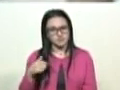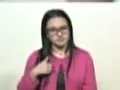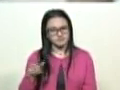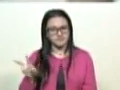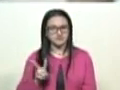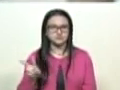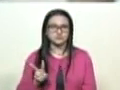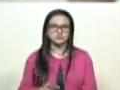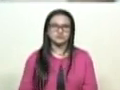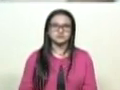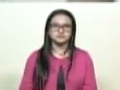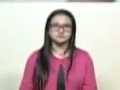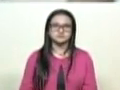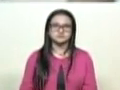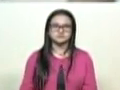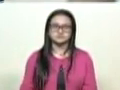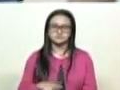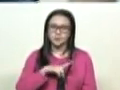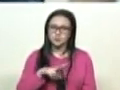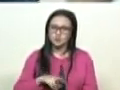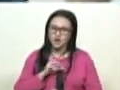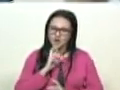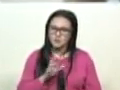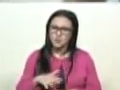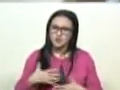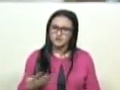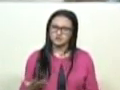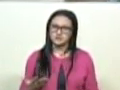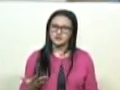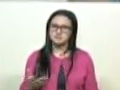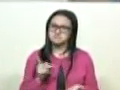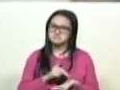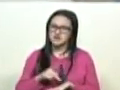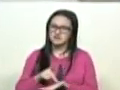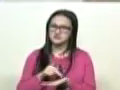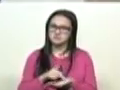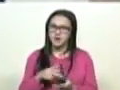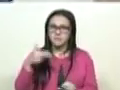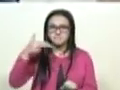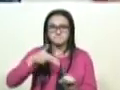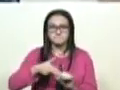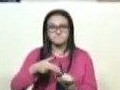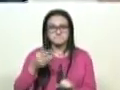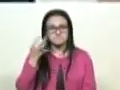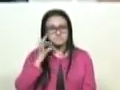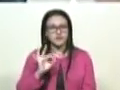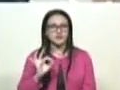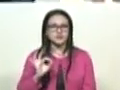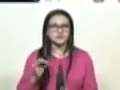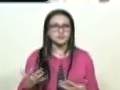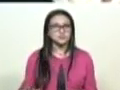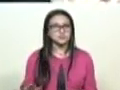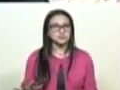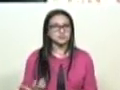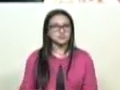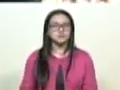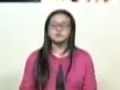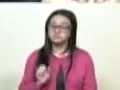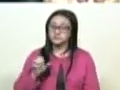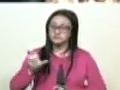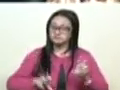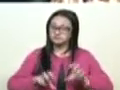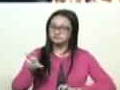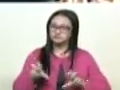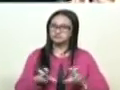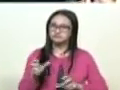ha sido la respuesta de Portugal ante este llamado que hizo el jefe de Estado venezolano para participar en el petro? Bueno, ellos por supuesto lo están estudiando.